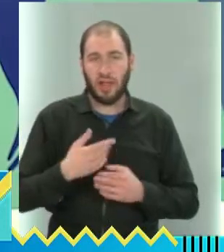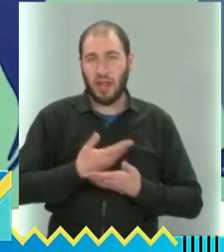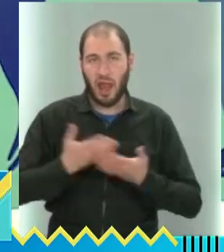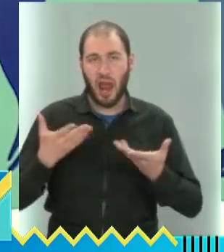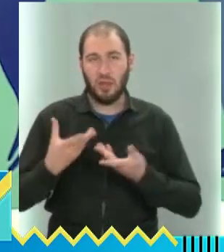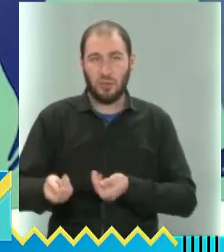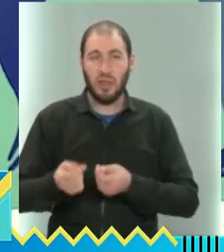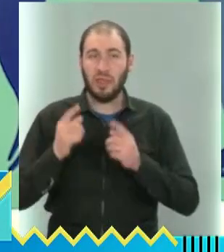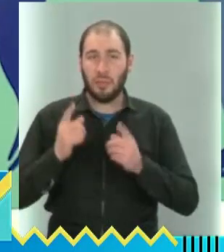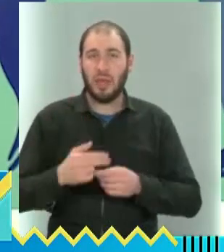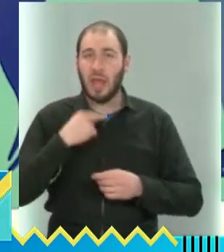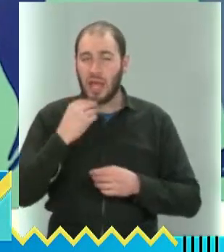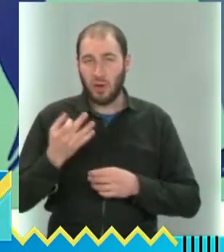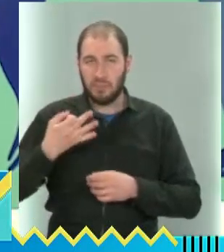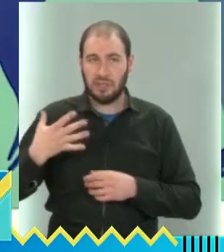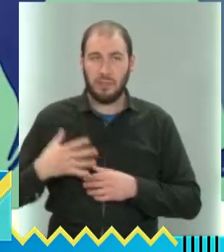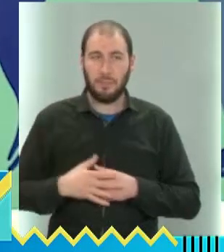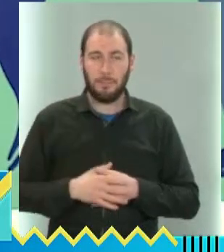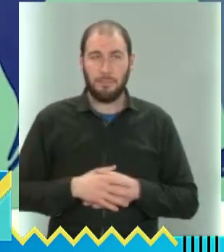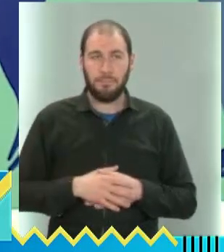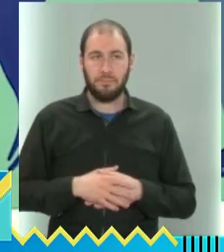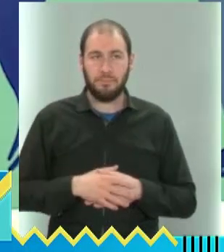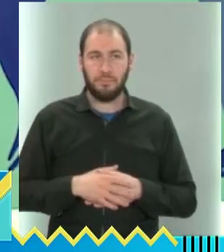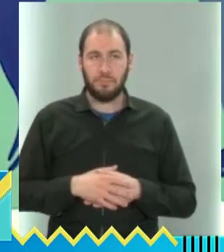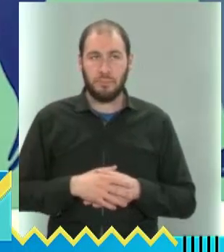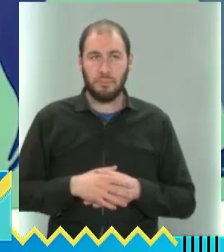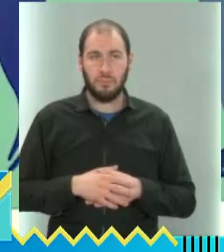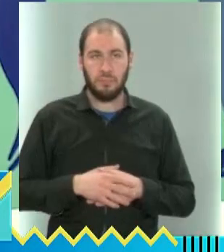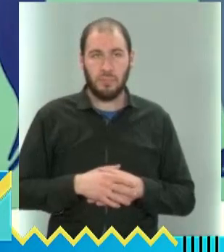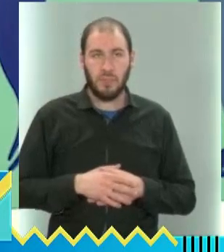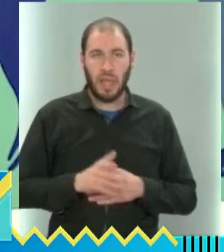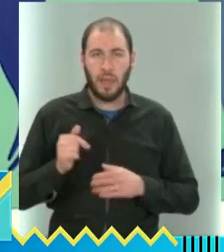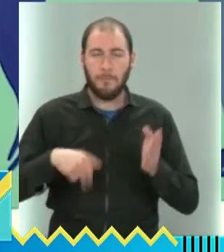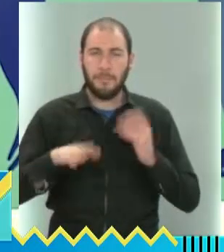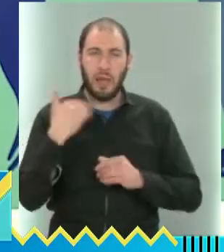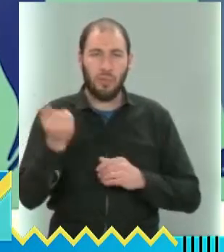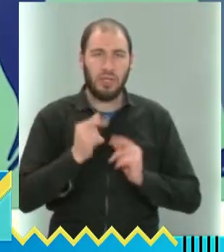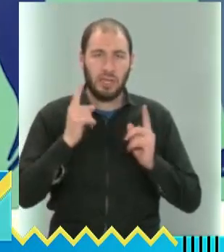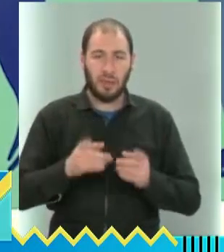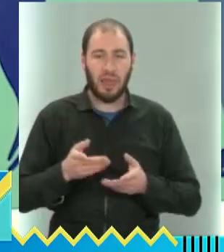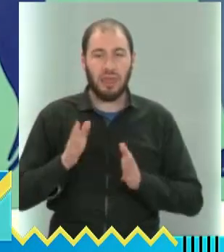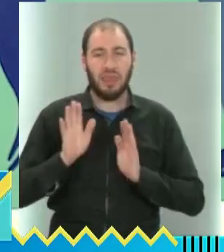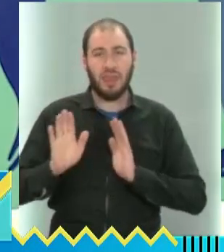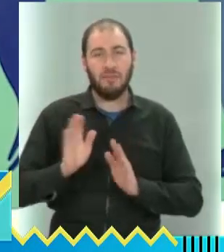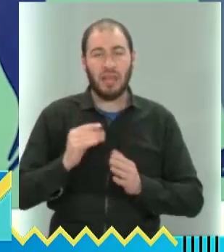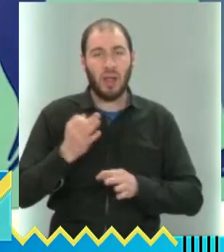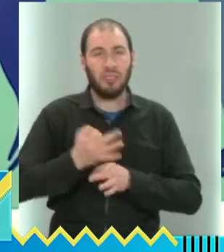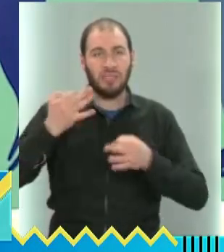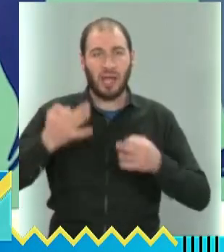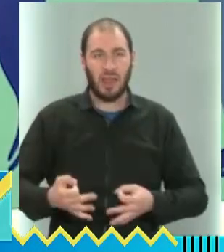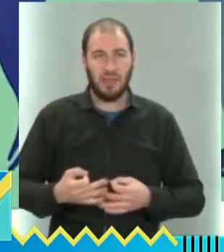general y a nuestros hijos en particular. Sí. Y lo importante también es defender la educación de